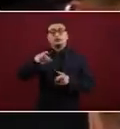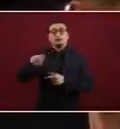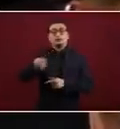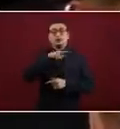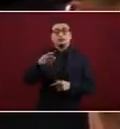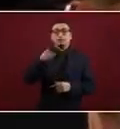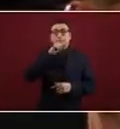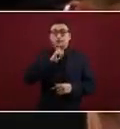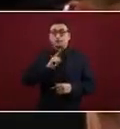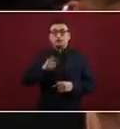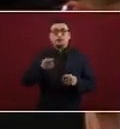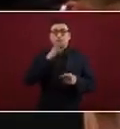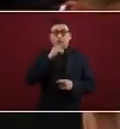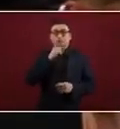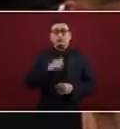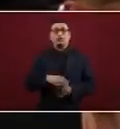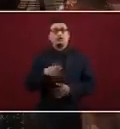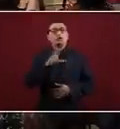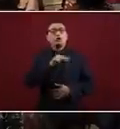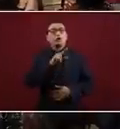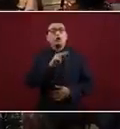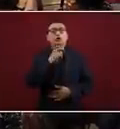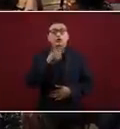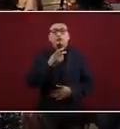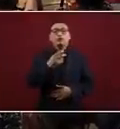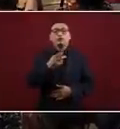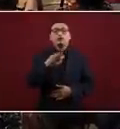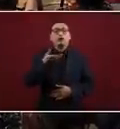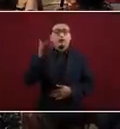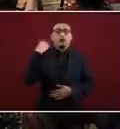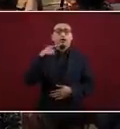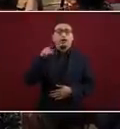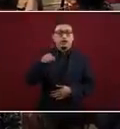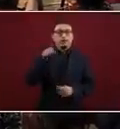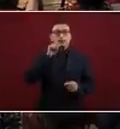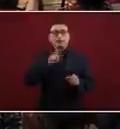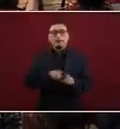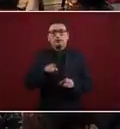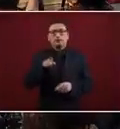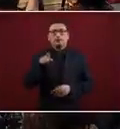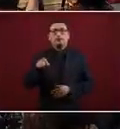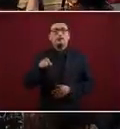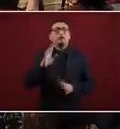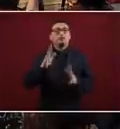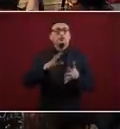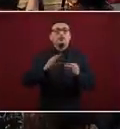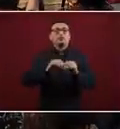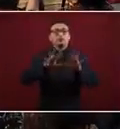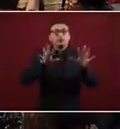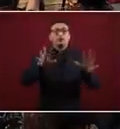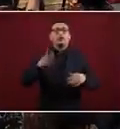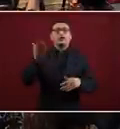esa mentira, presidente? Eso, no, pero eso ya él mismo, sí, lo aclaró, lo